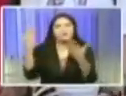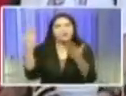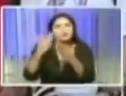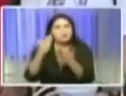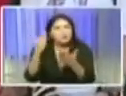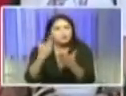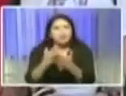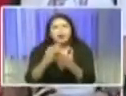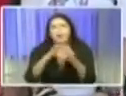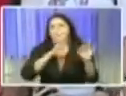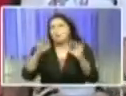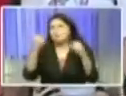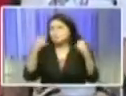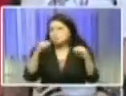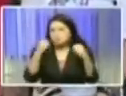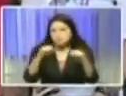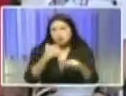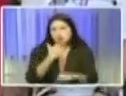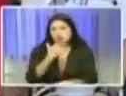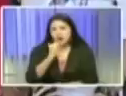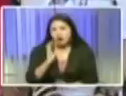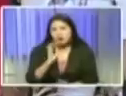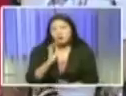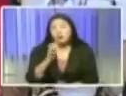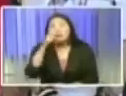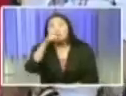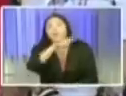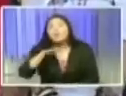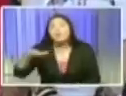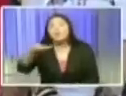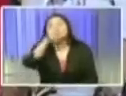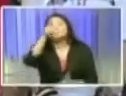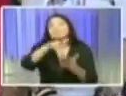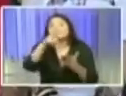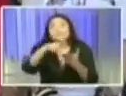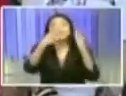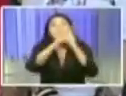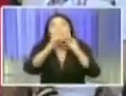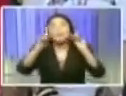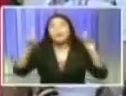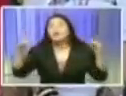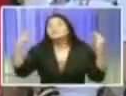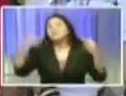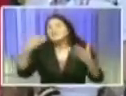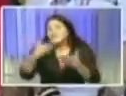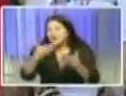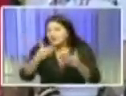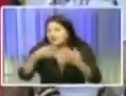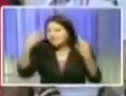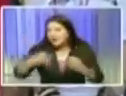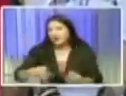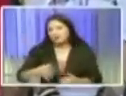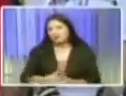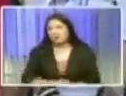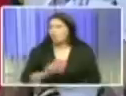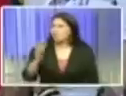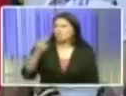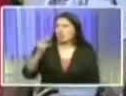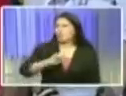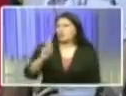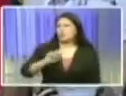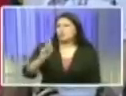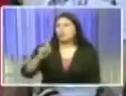estudiar, para expresarse con un pueblo protagónico de la democracia verdadera, no de la